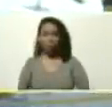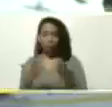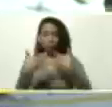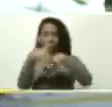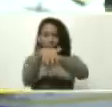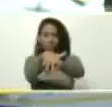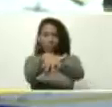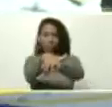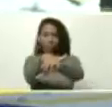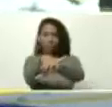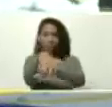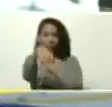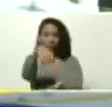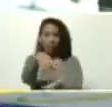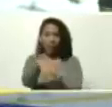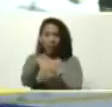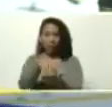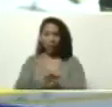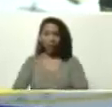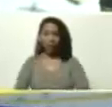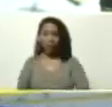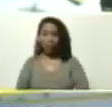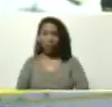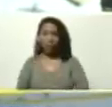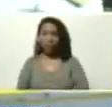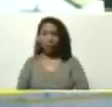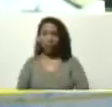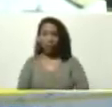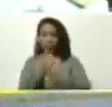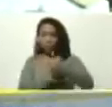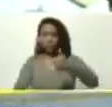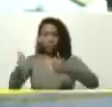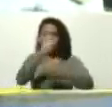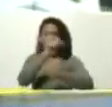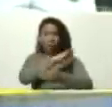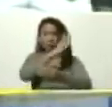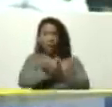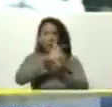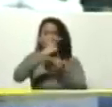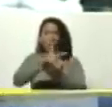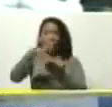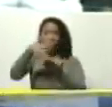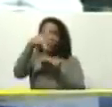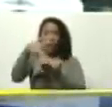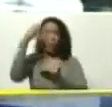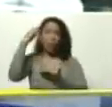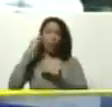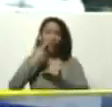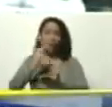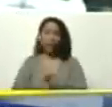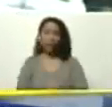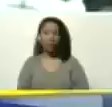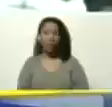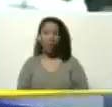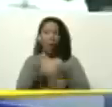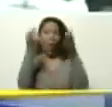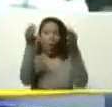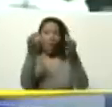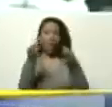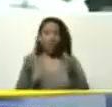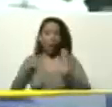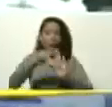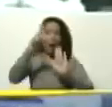integrantes del Estado Mayor Superior de la Fuerza Armada Nacional Bolivariana. Oficiales